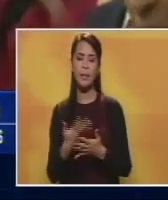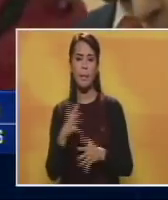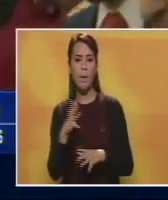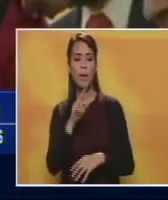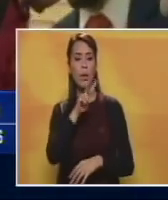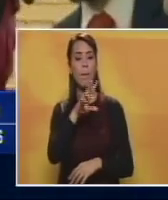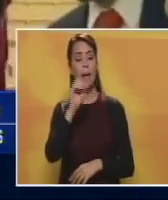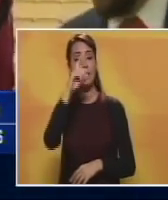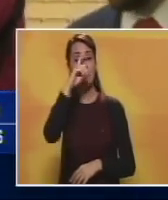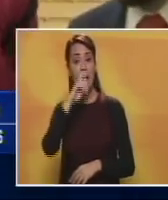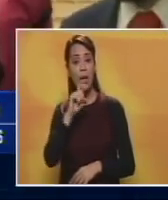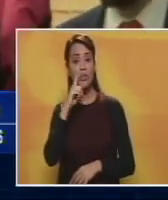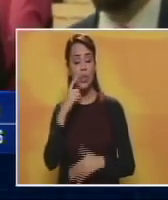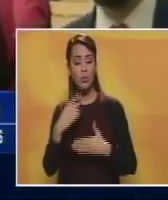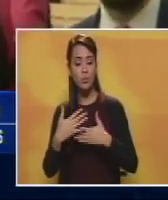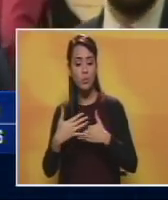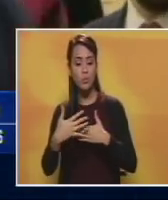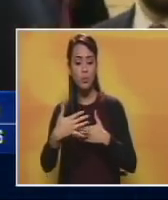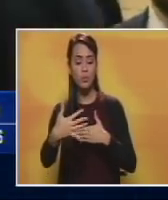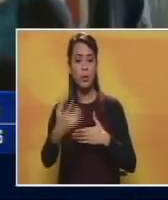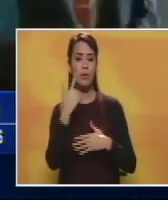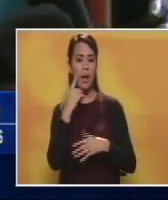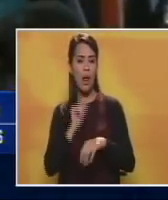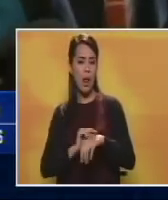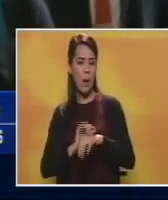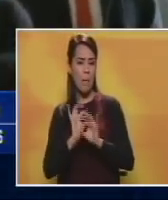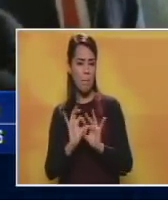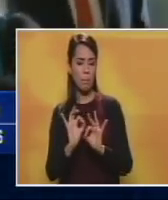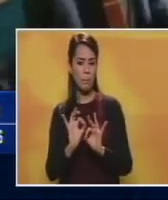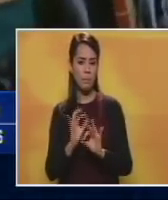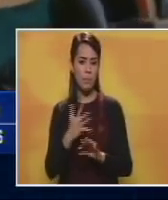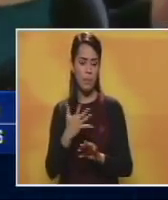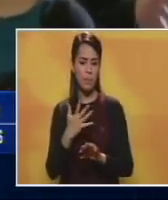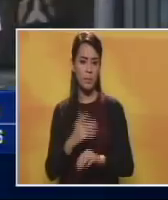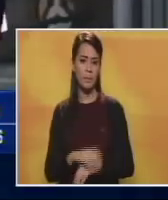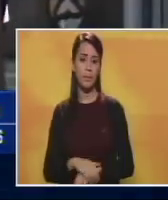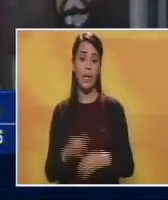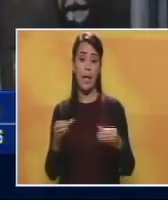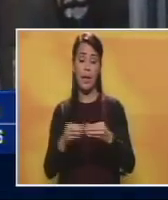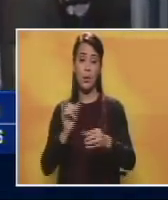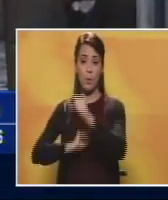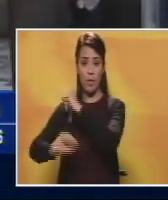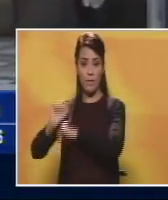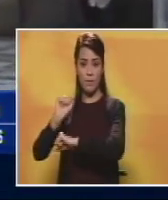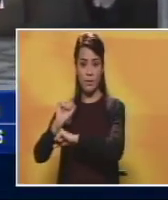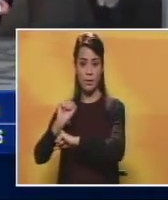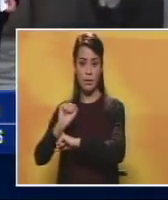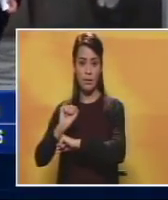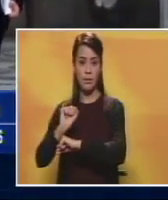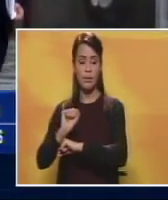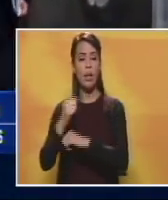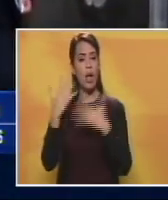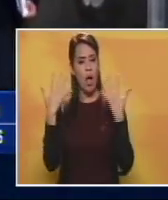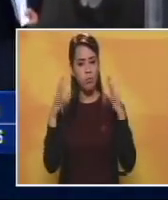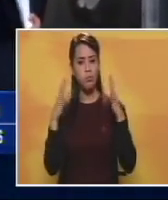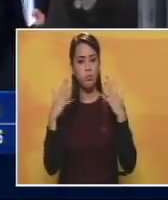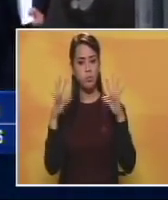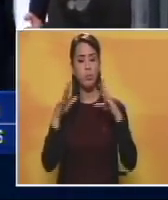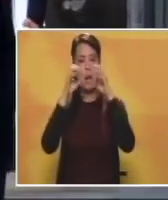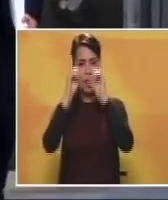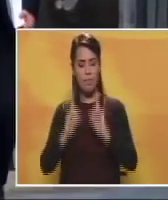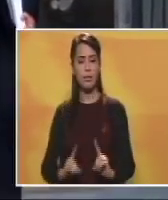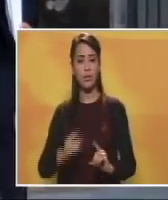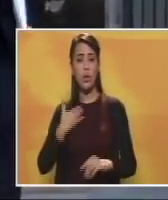menos 20 años, tiempo que tarda en prescribir el delito de rebelión. El equipo de defensa de Puigdemont aplaudió la decisión